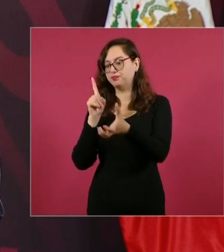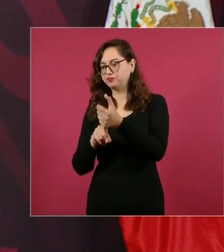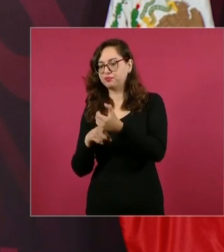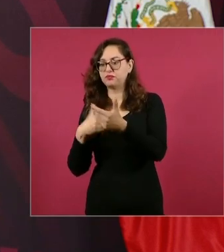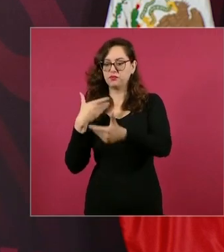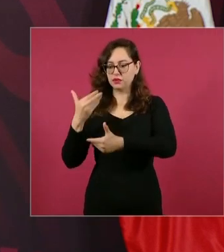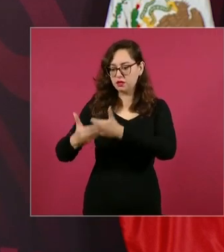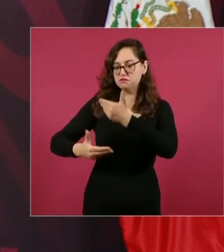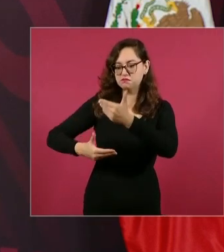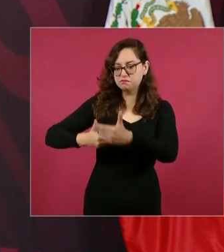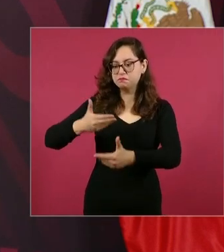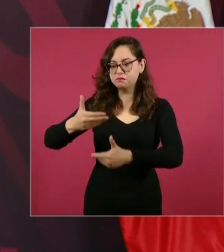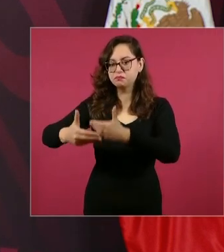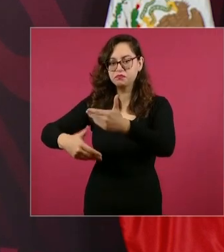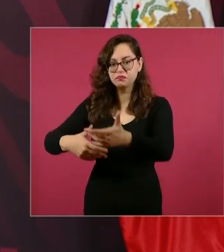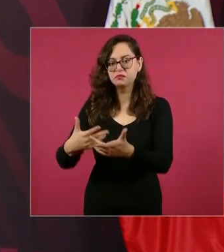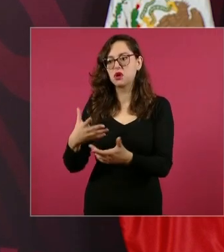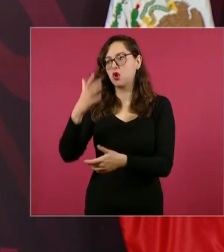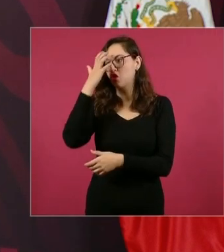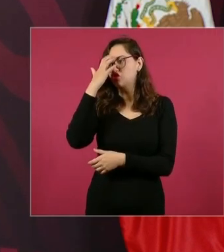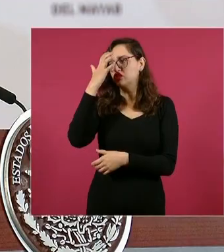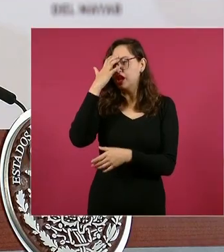ha avanzado mucho en eso